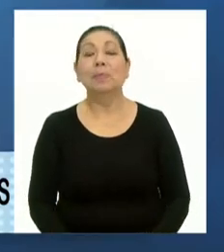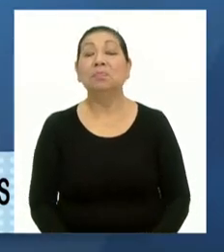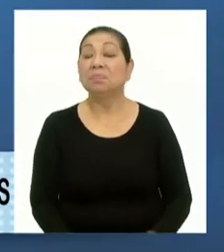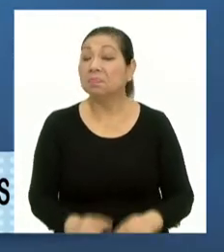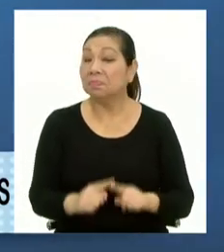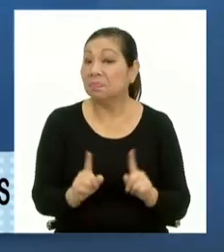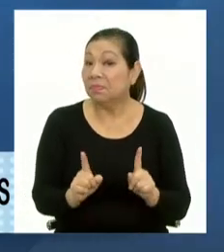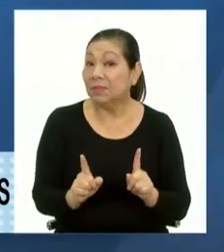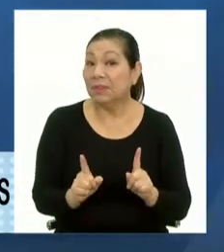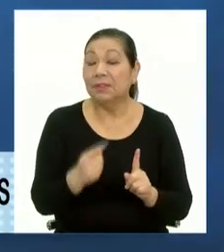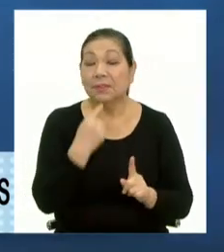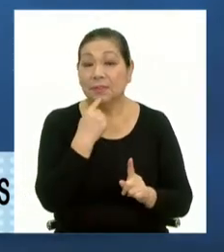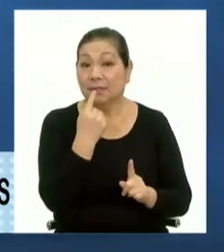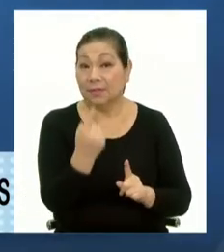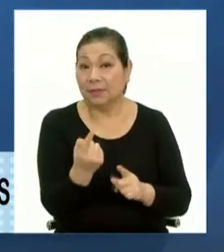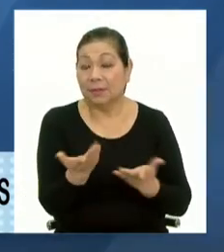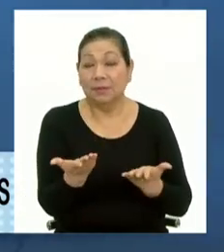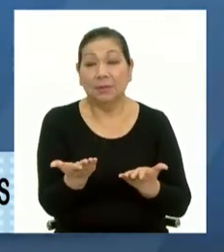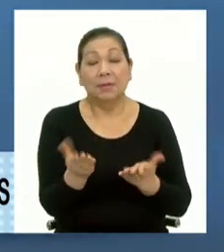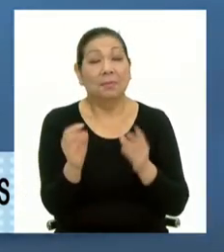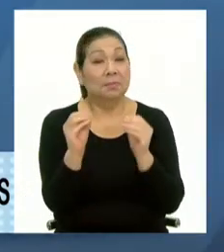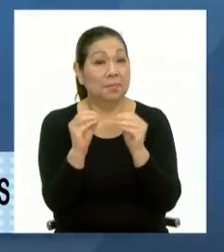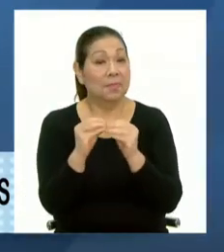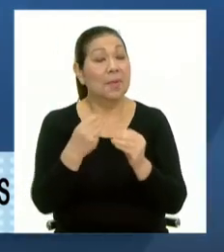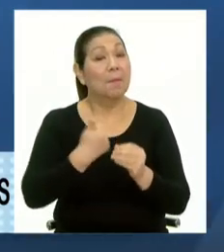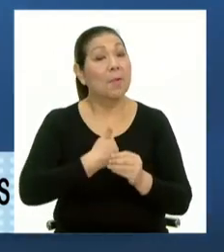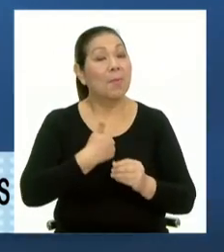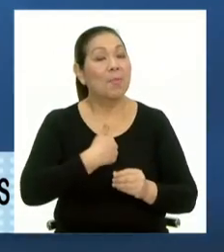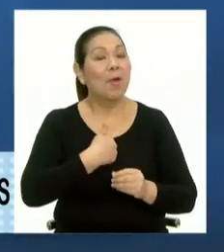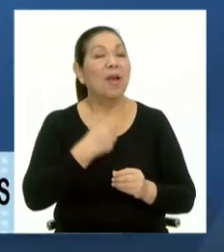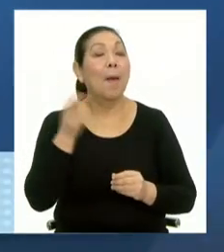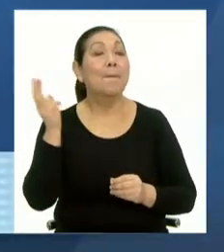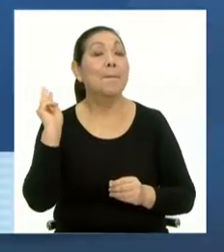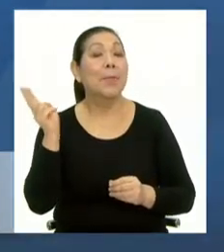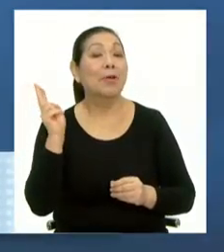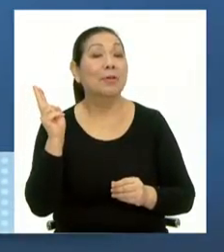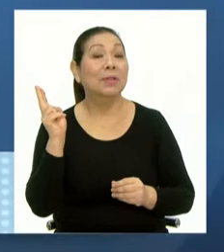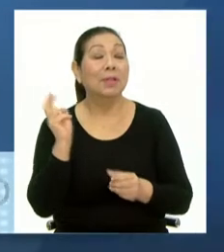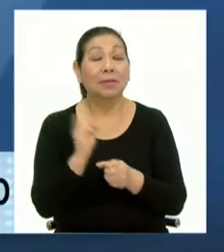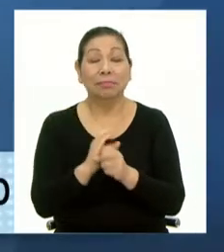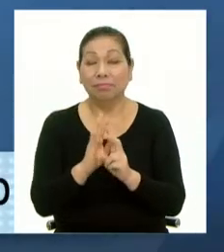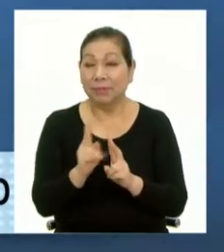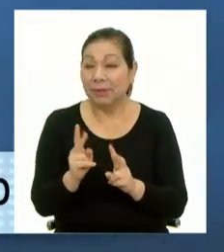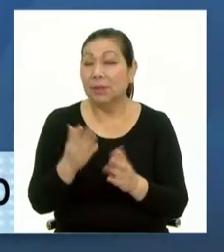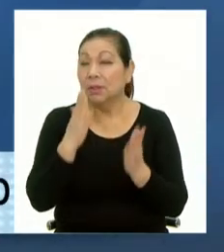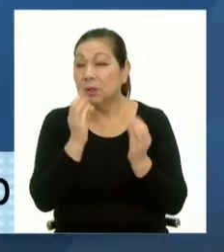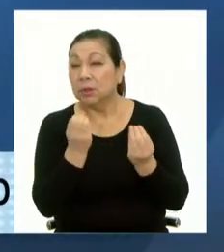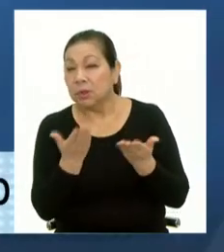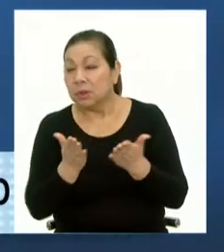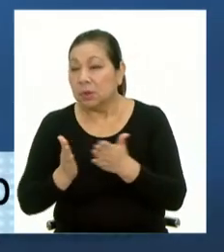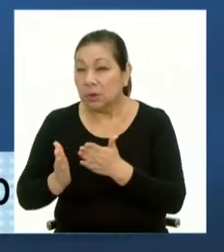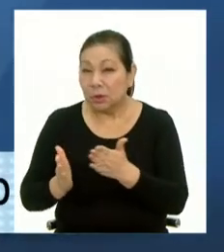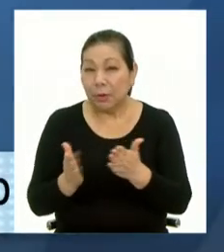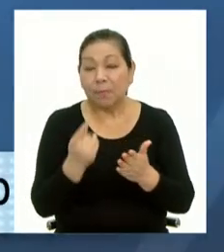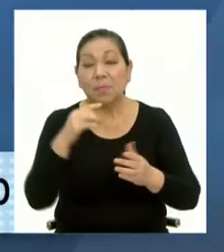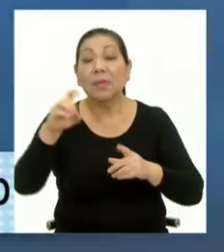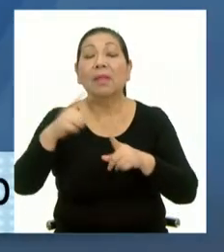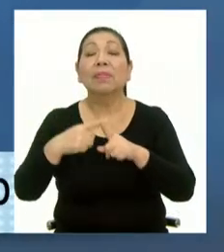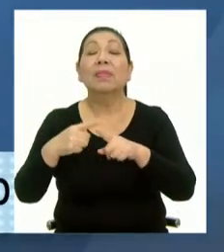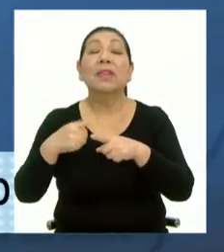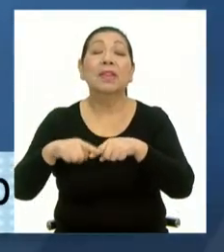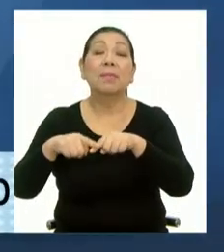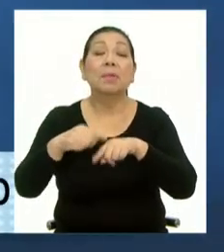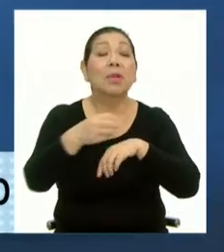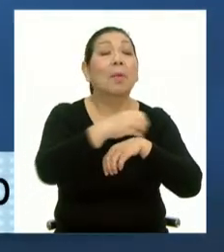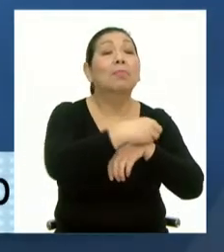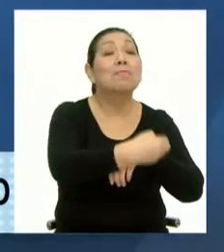Y estas estrategias tienen que partir de los propios maestros. Durante la pandemia hemos visto estrategias fantásticas. Yo, en mi caso, desde